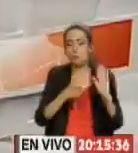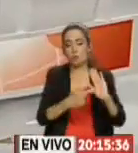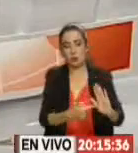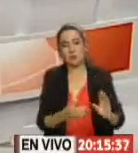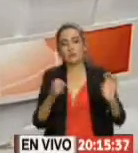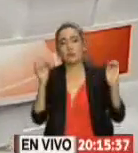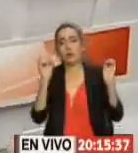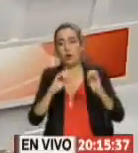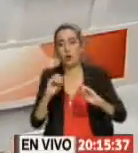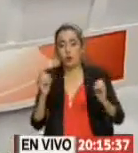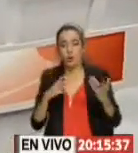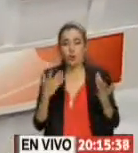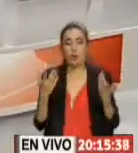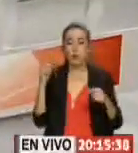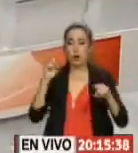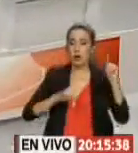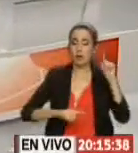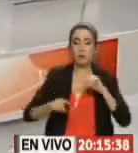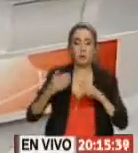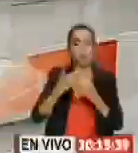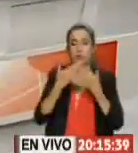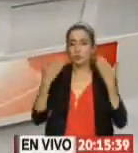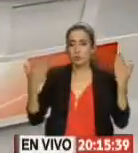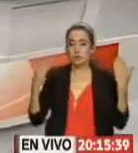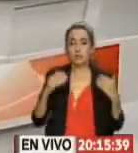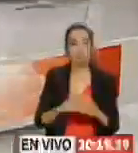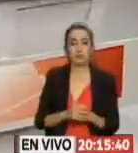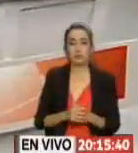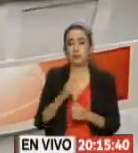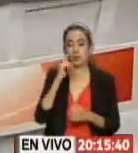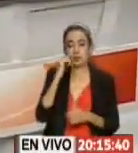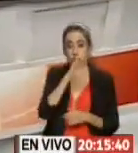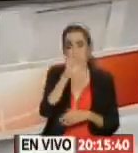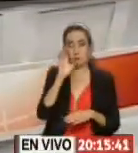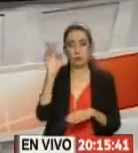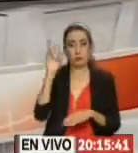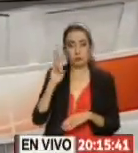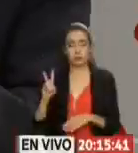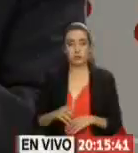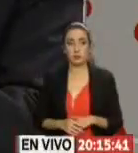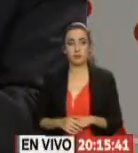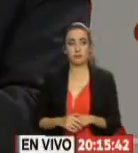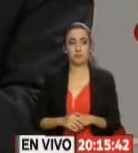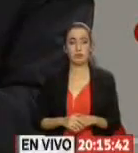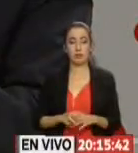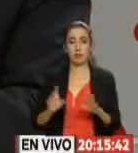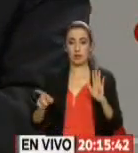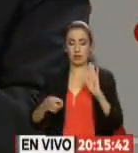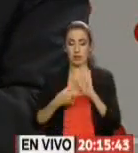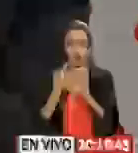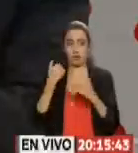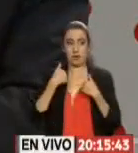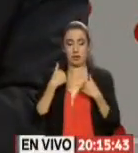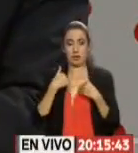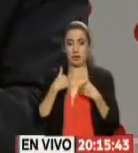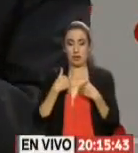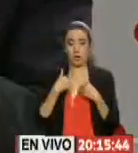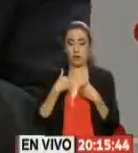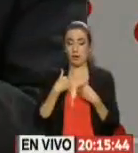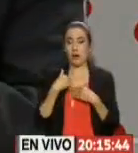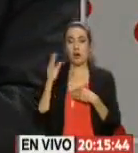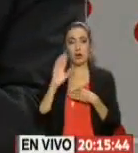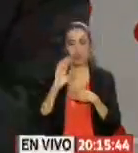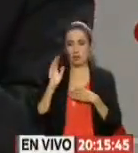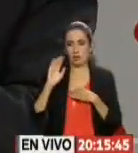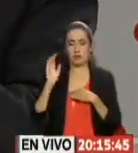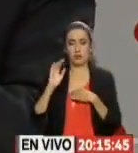viviendo, ante la situación que se está viviendo precisamente en su país? Fíjate, lo primero es que mi papel allí es simplemente como observador. Yo no